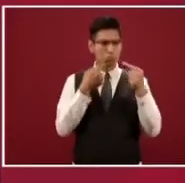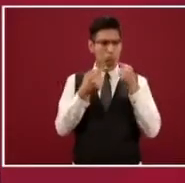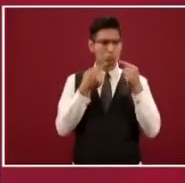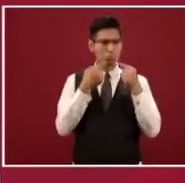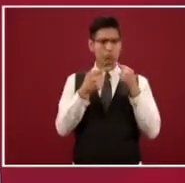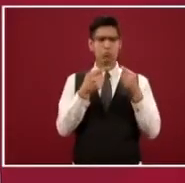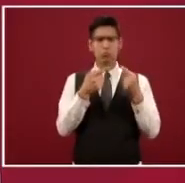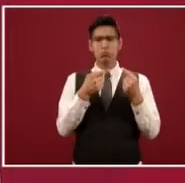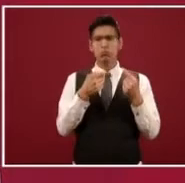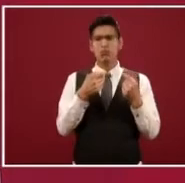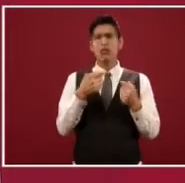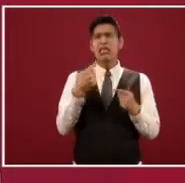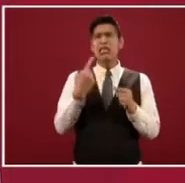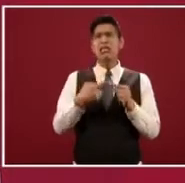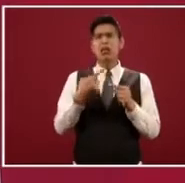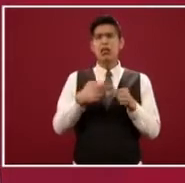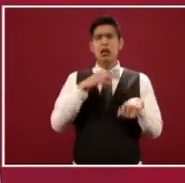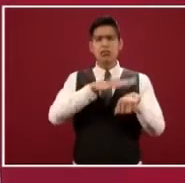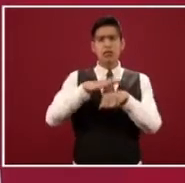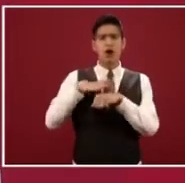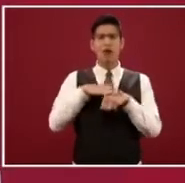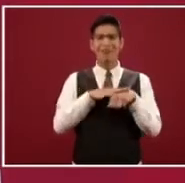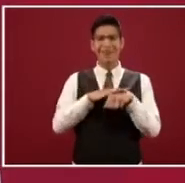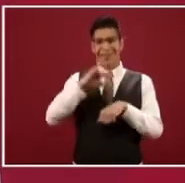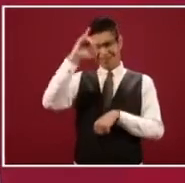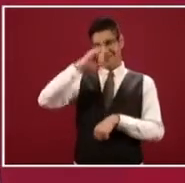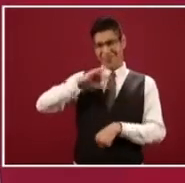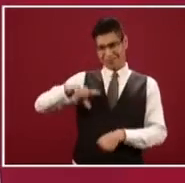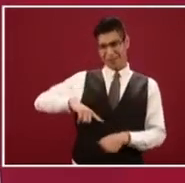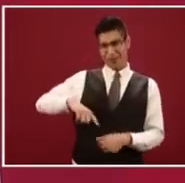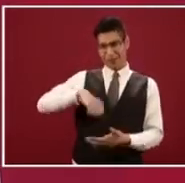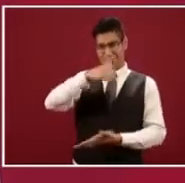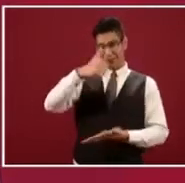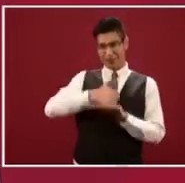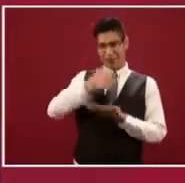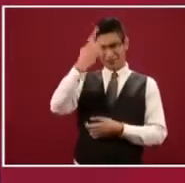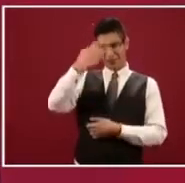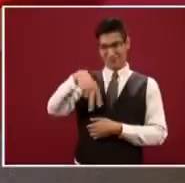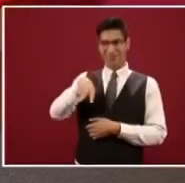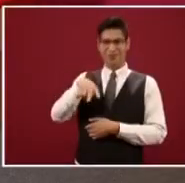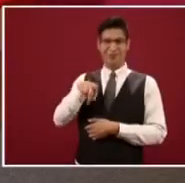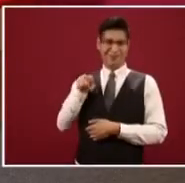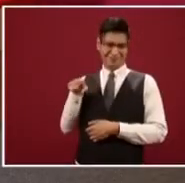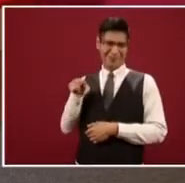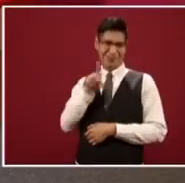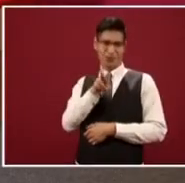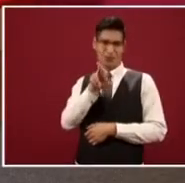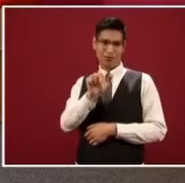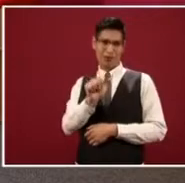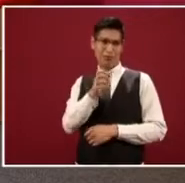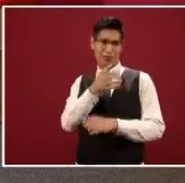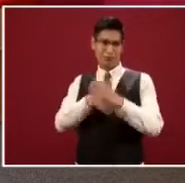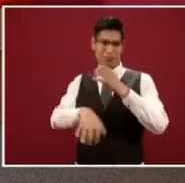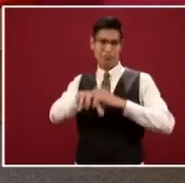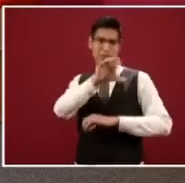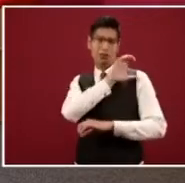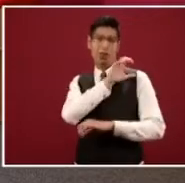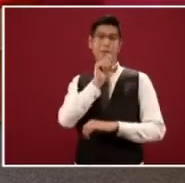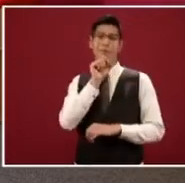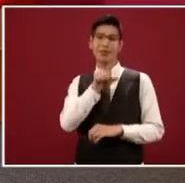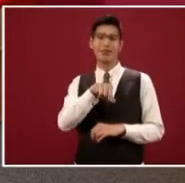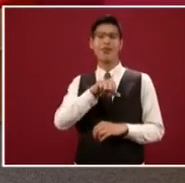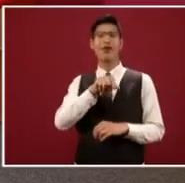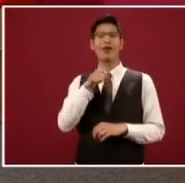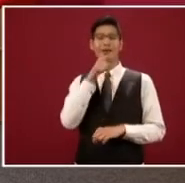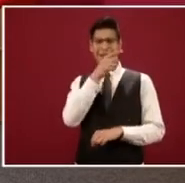por la jefa de gobierno de la Ciudad de México, la doctora Claudia Sheinbaum, y el gobernador del Estado de México, Alfredo